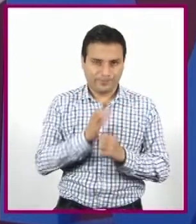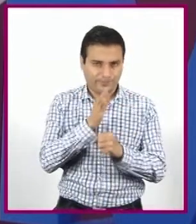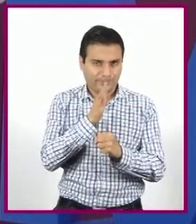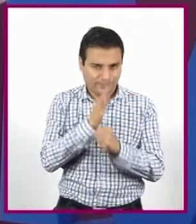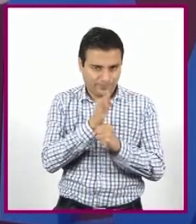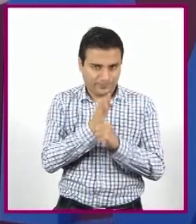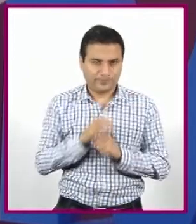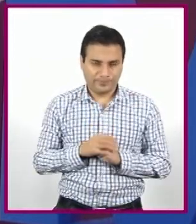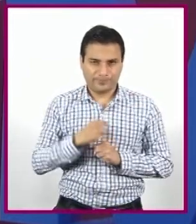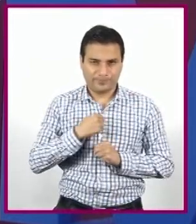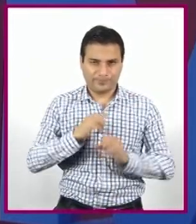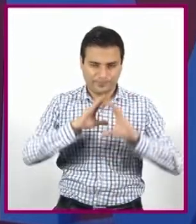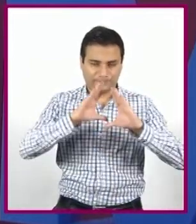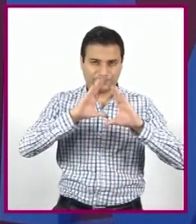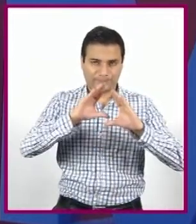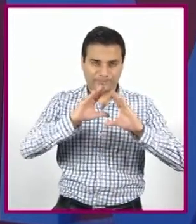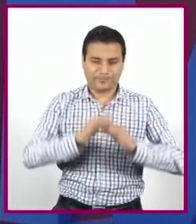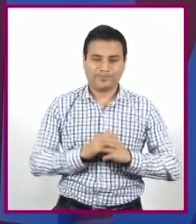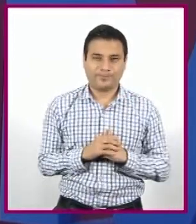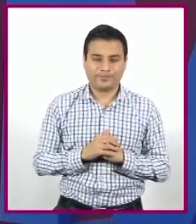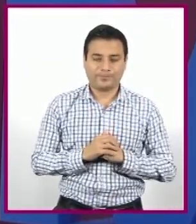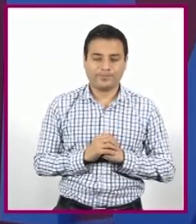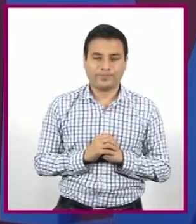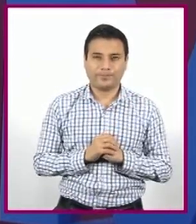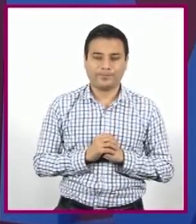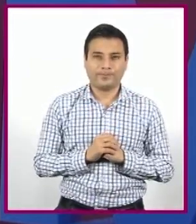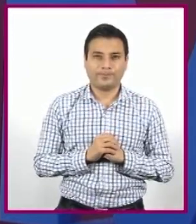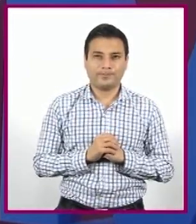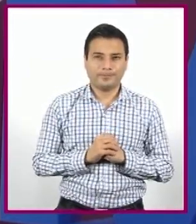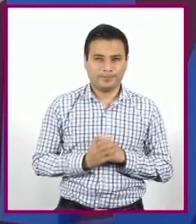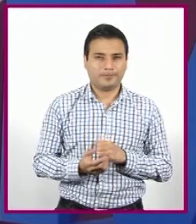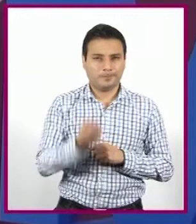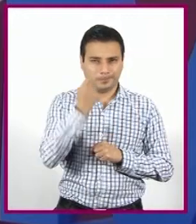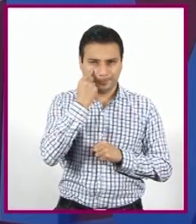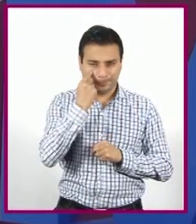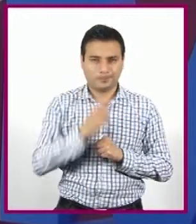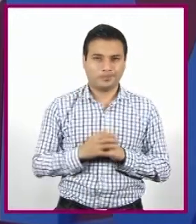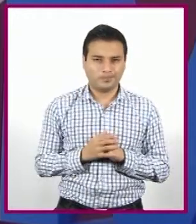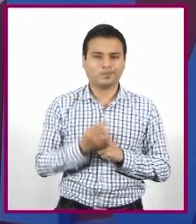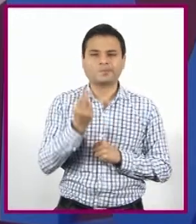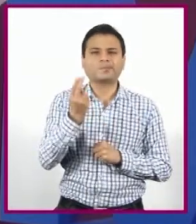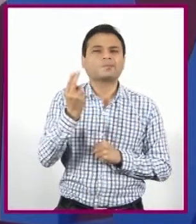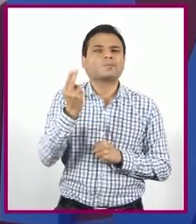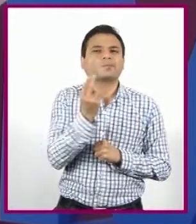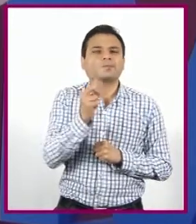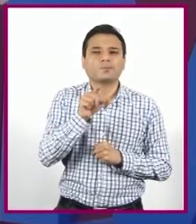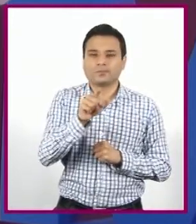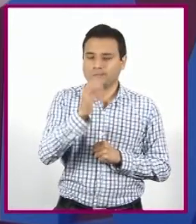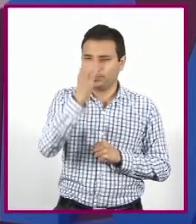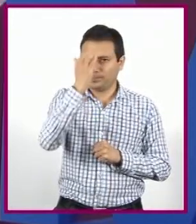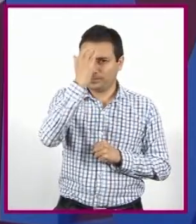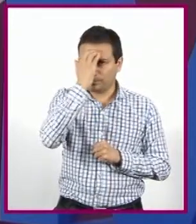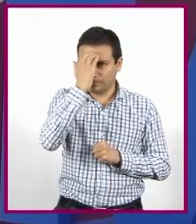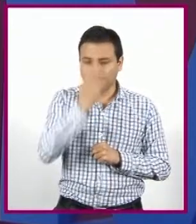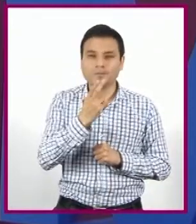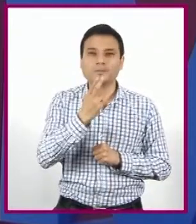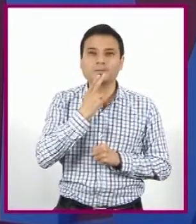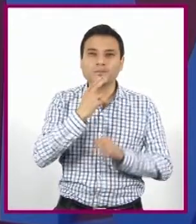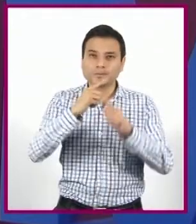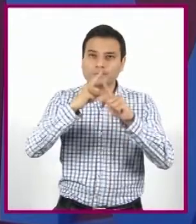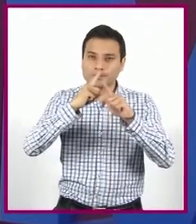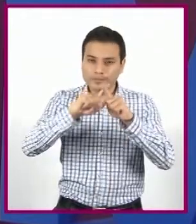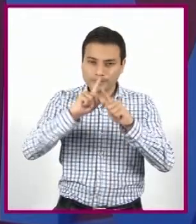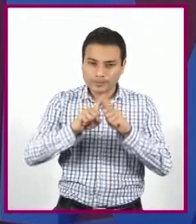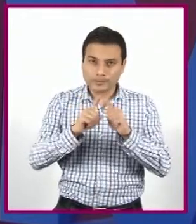nos ocuparemos durante esta sesión. Para ello, necesitan conocer y utilizar diferentes recursos